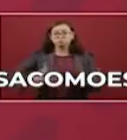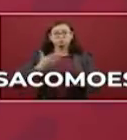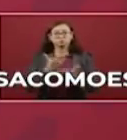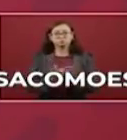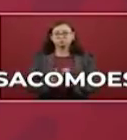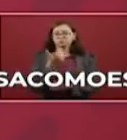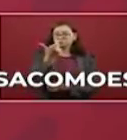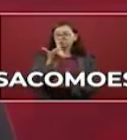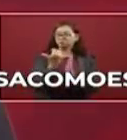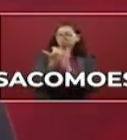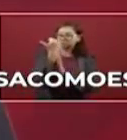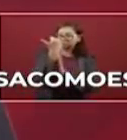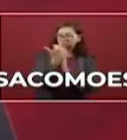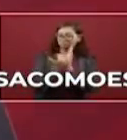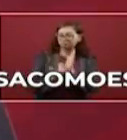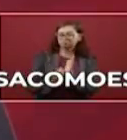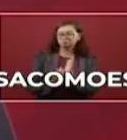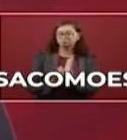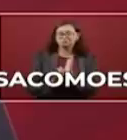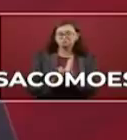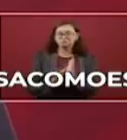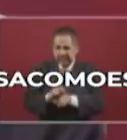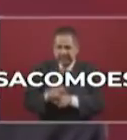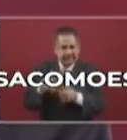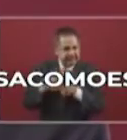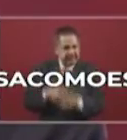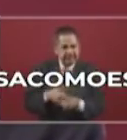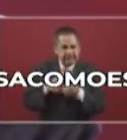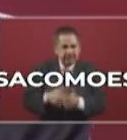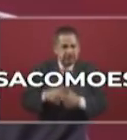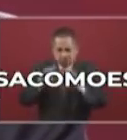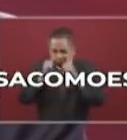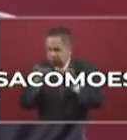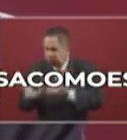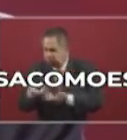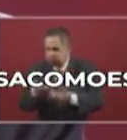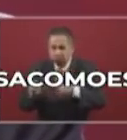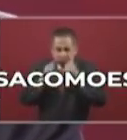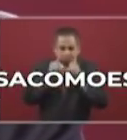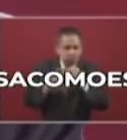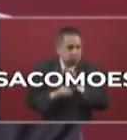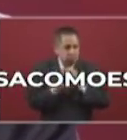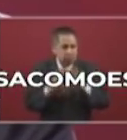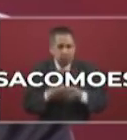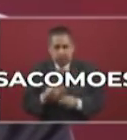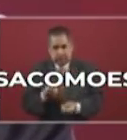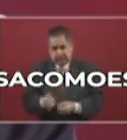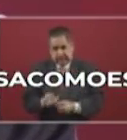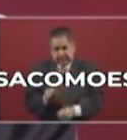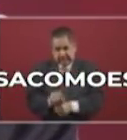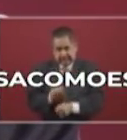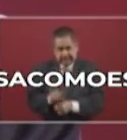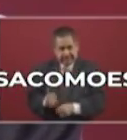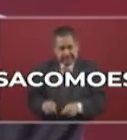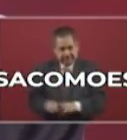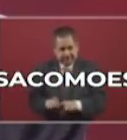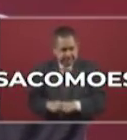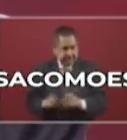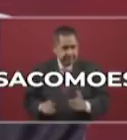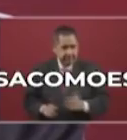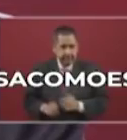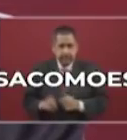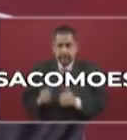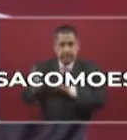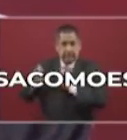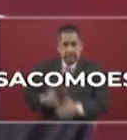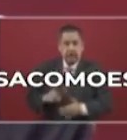les queda el turno, usted levanta la mano el del turno, la verdad es que se armaron algunos debates ahí, se pudo conversar, se pudo escuchar